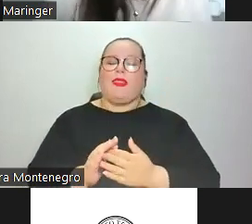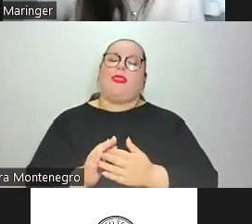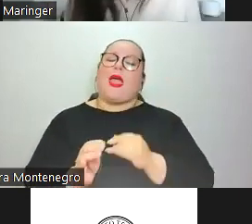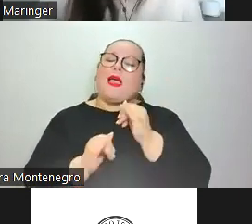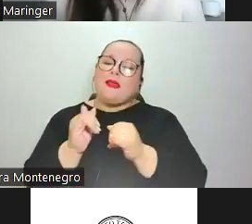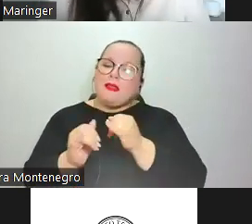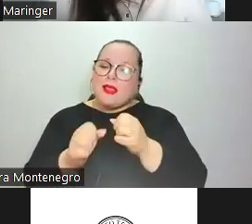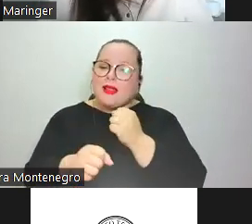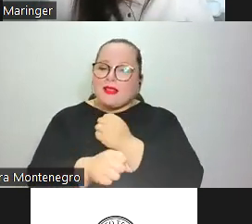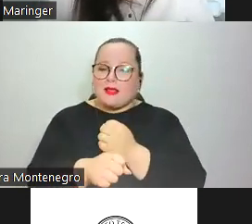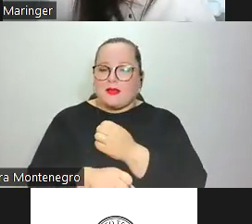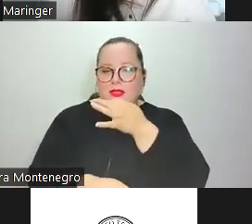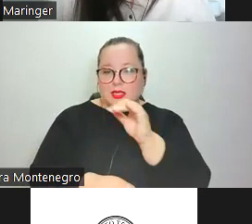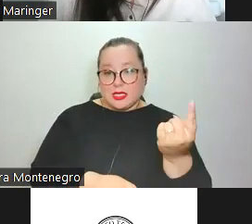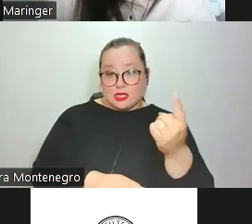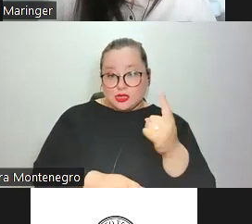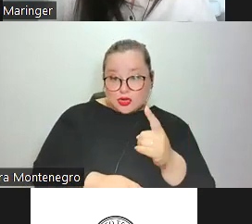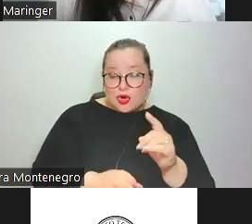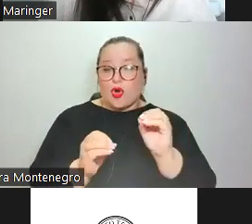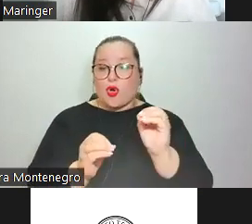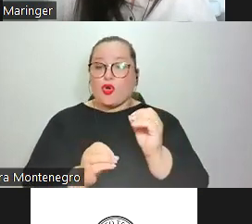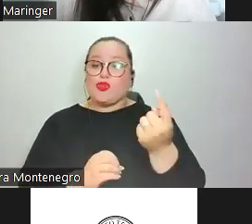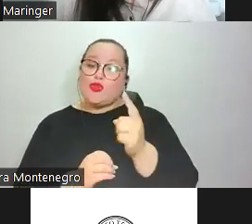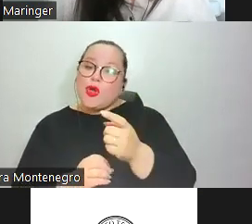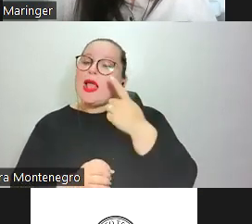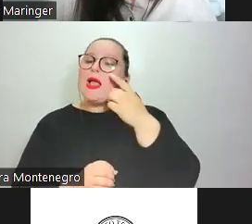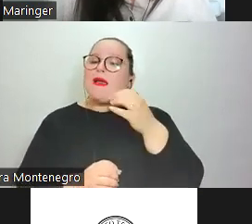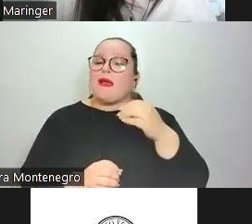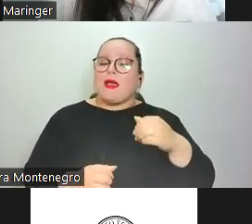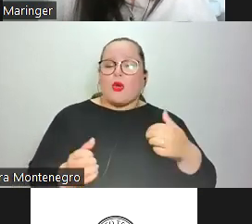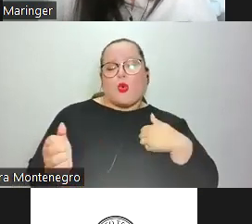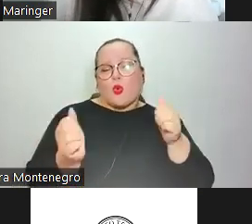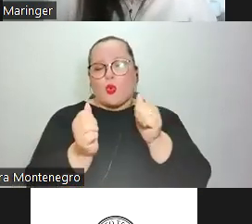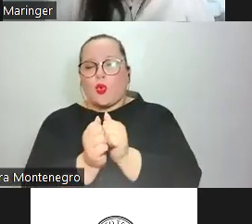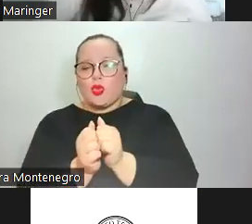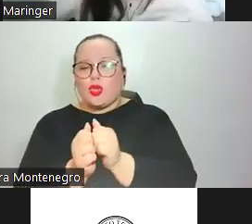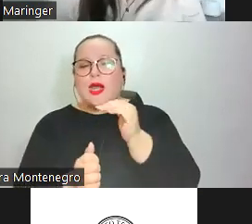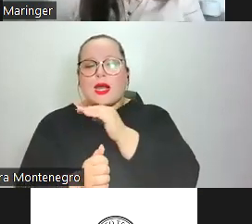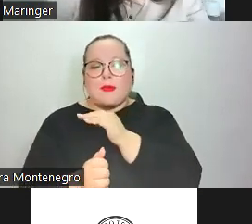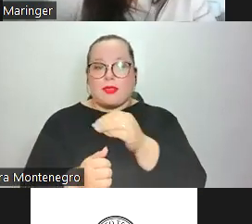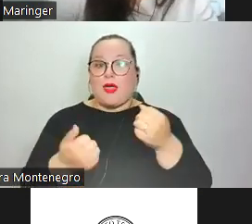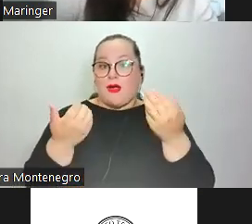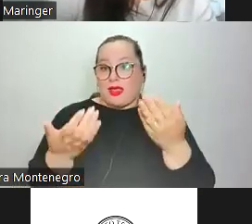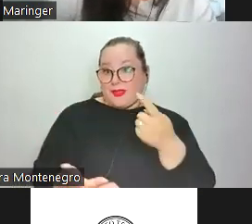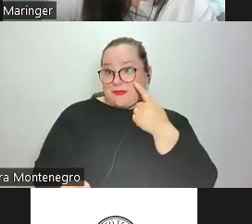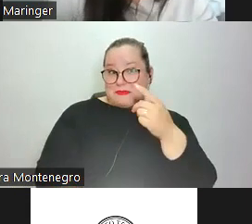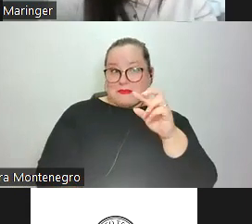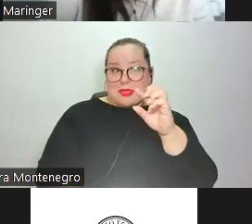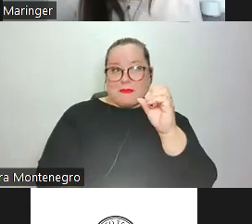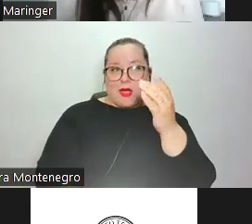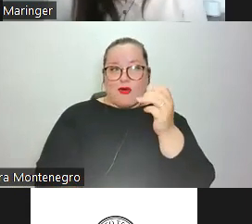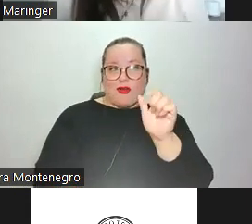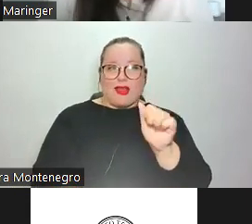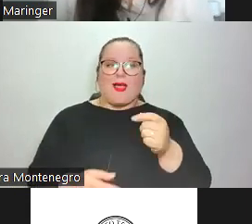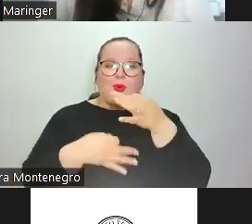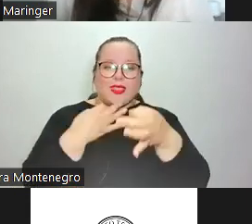es: solos o solas llegamos rápido y juntos llegamos lejos. Cuéntales de ti ahora, Paola. Adelante. Ok,